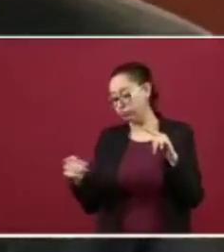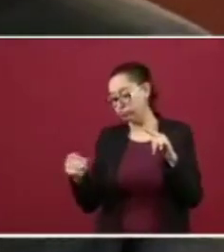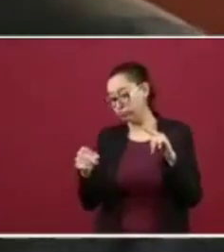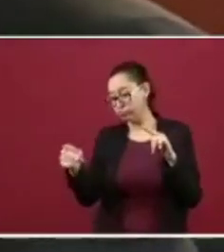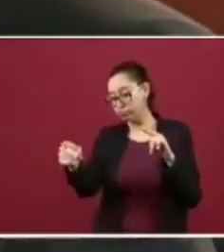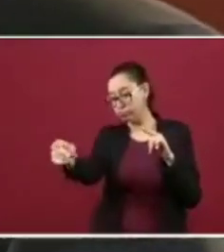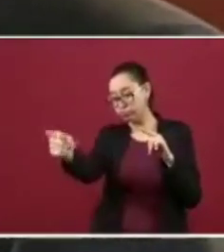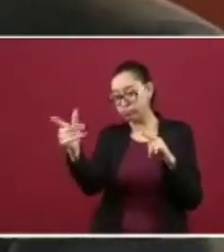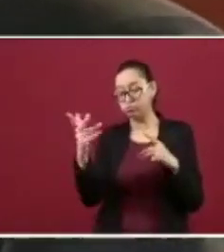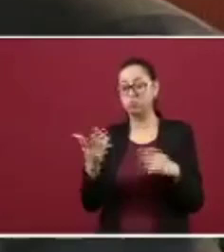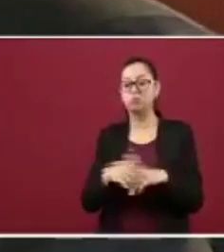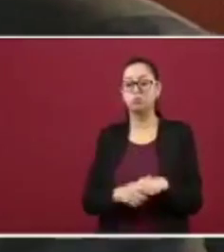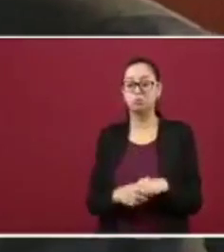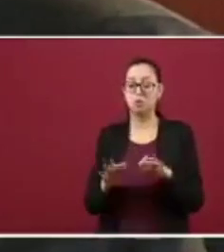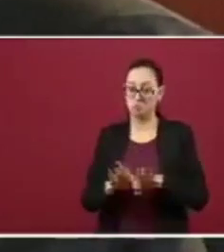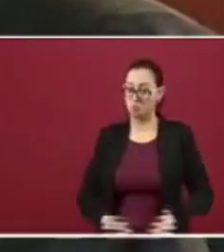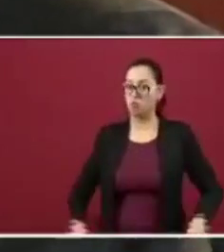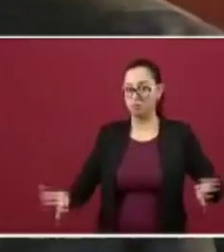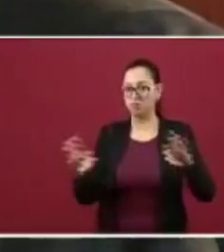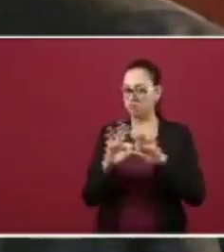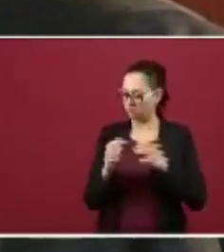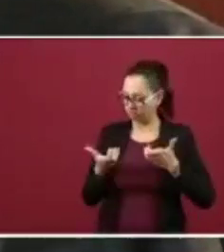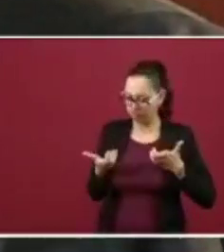Muy importante la comunicación